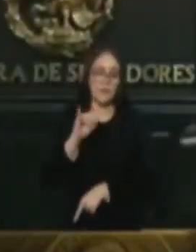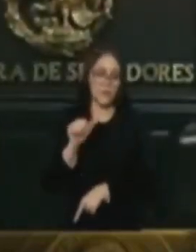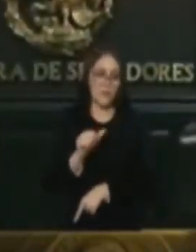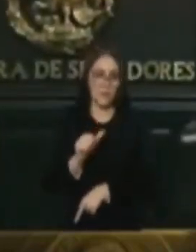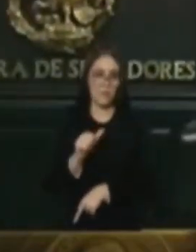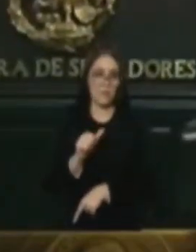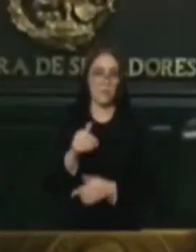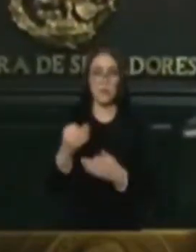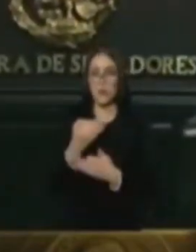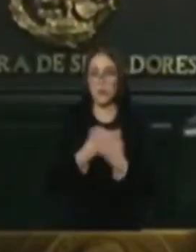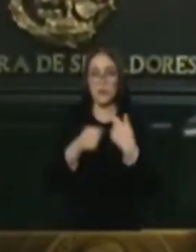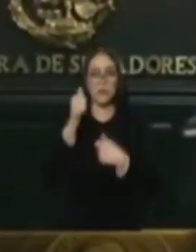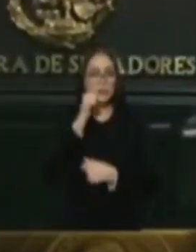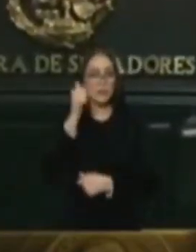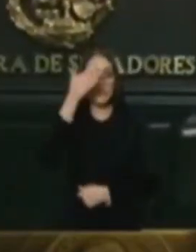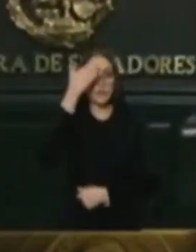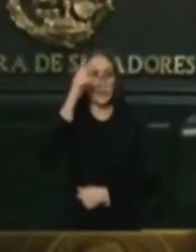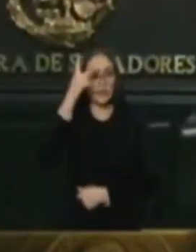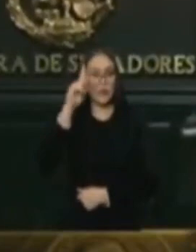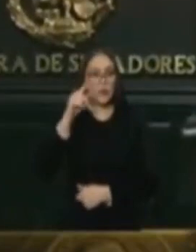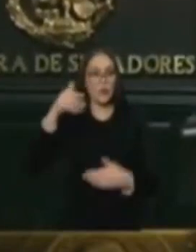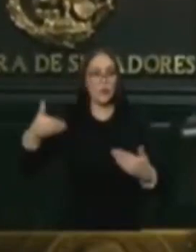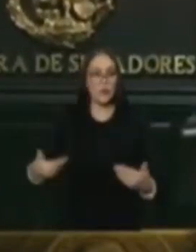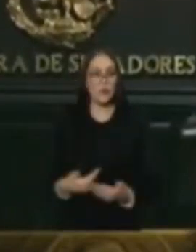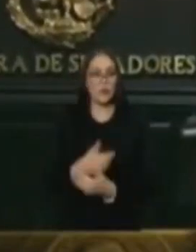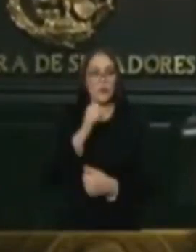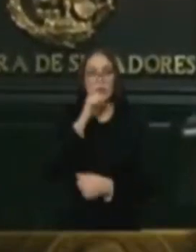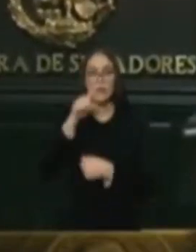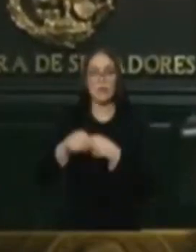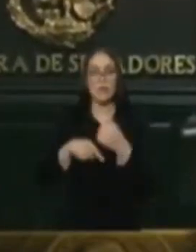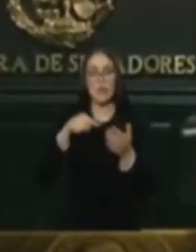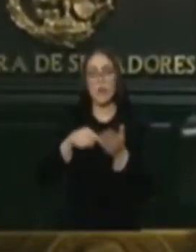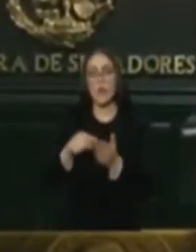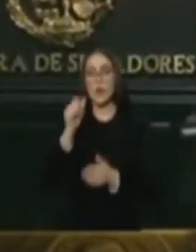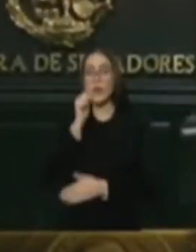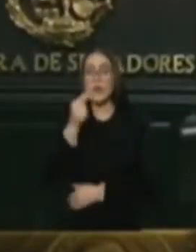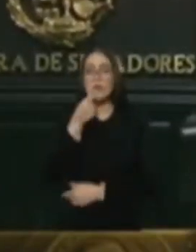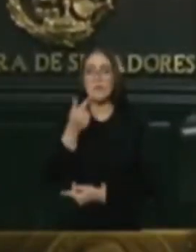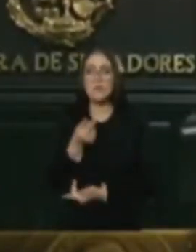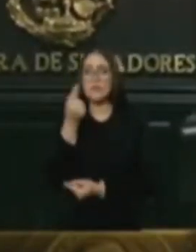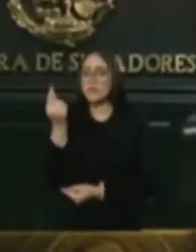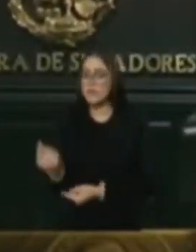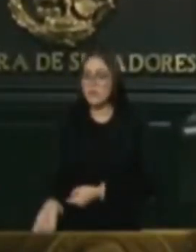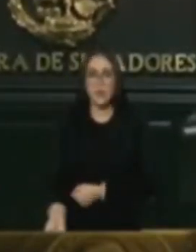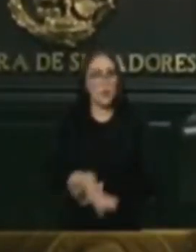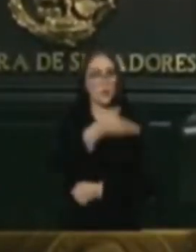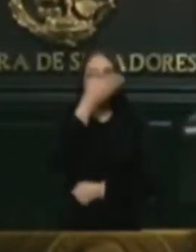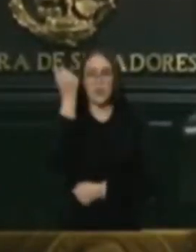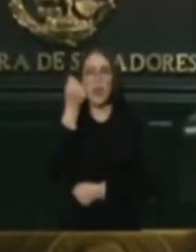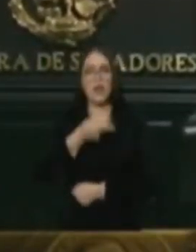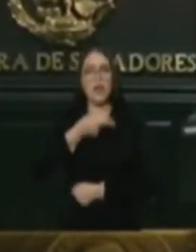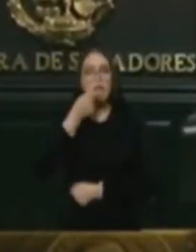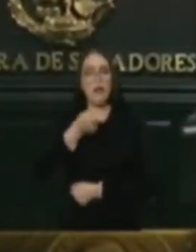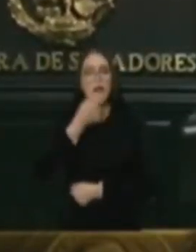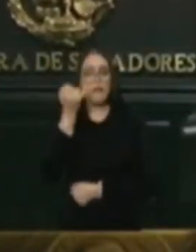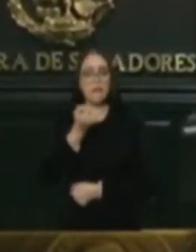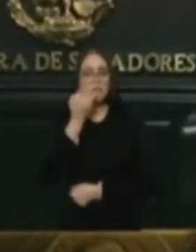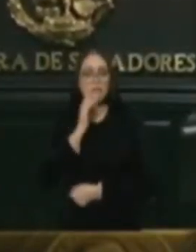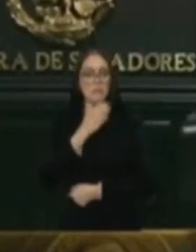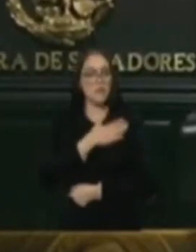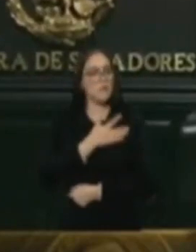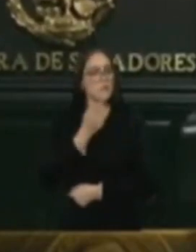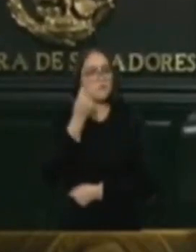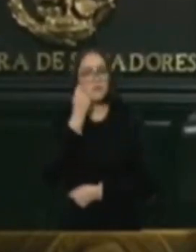todo pronóstico por su origen aristocrático, aquella niña que llegó sin saber hablar español y que poco a poco